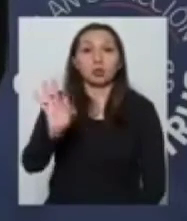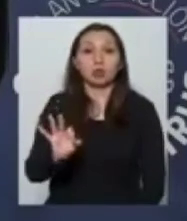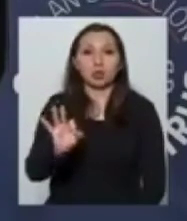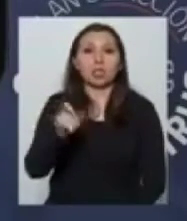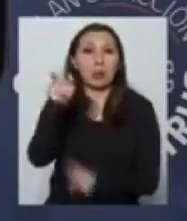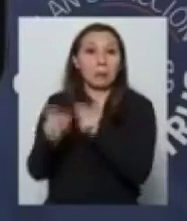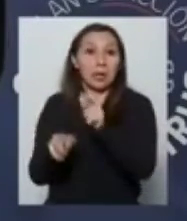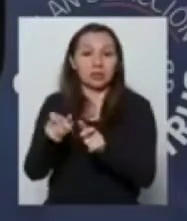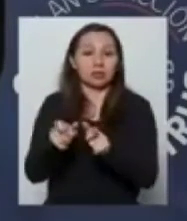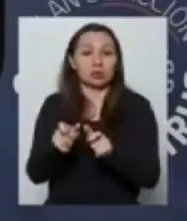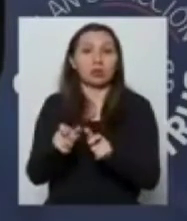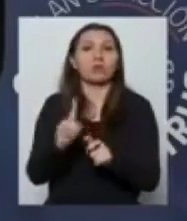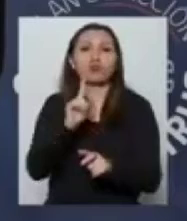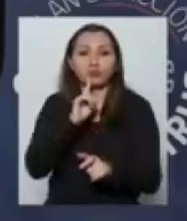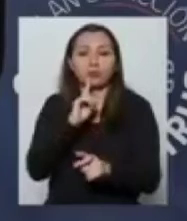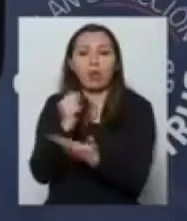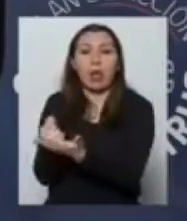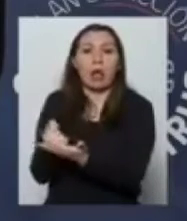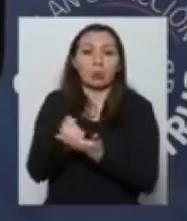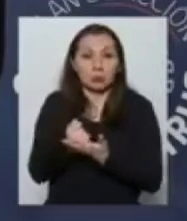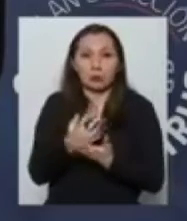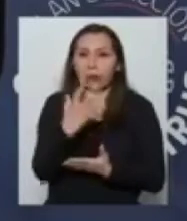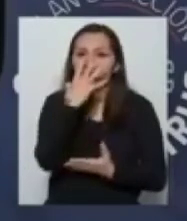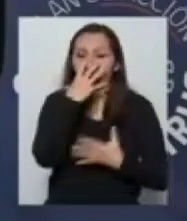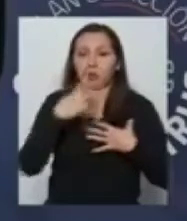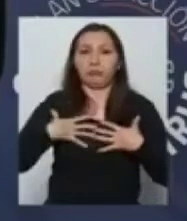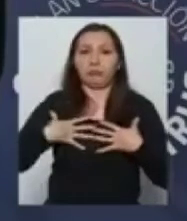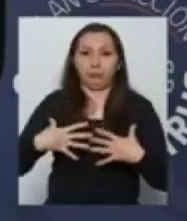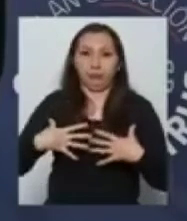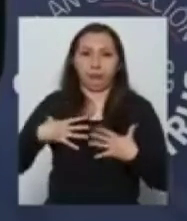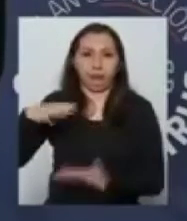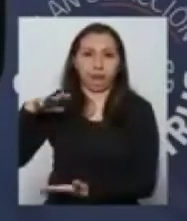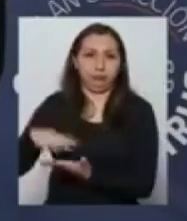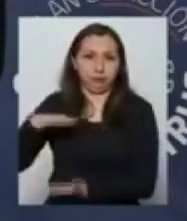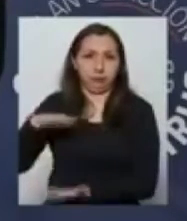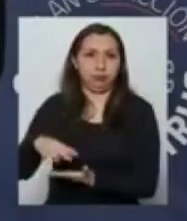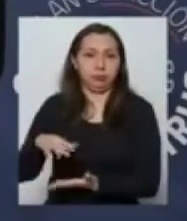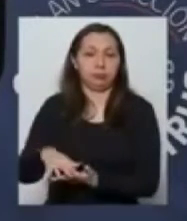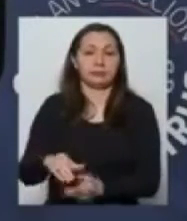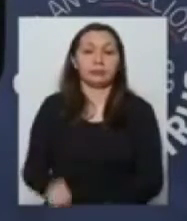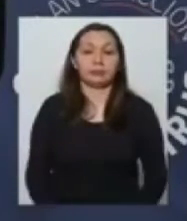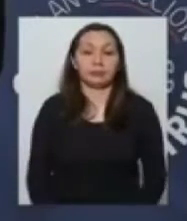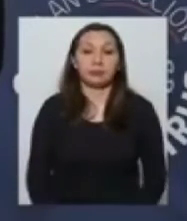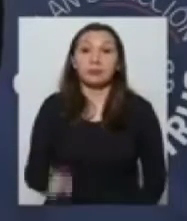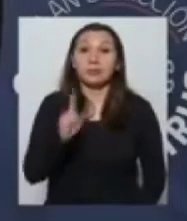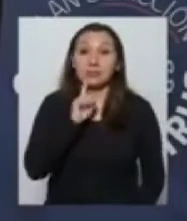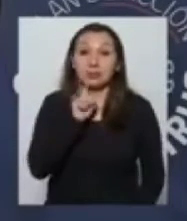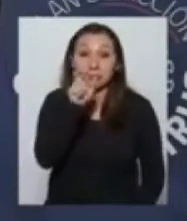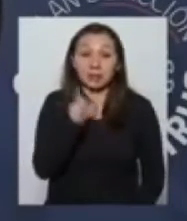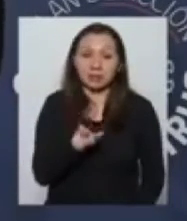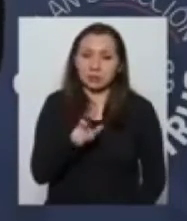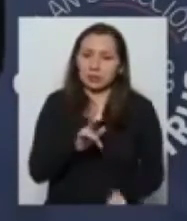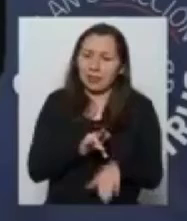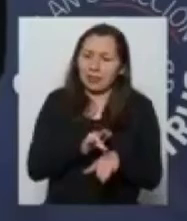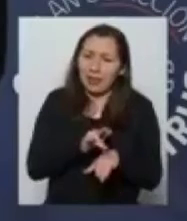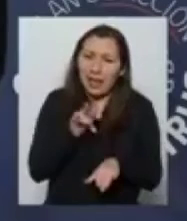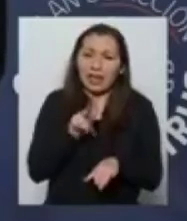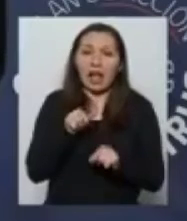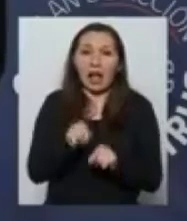92% de pacientes conectados a ventilación mecánica. Tenemos pacientes